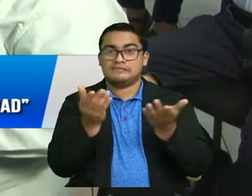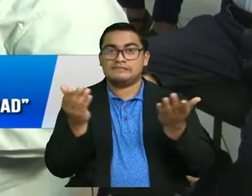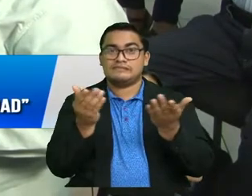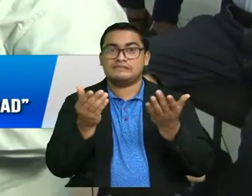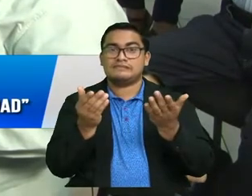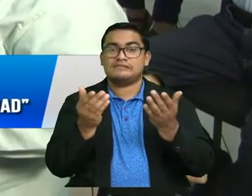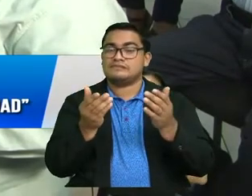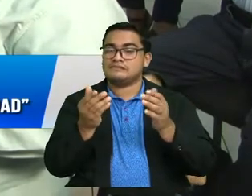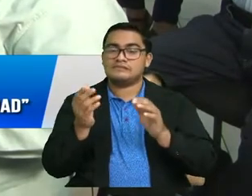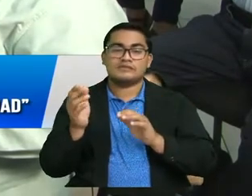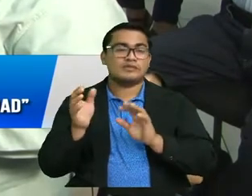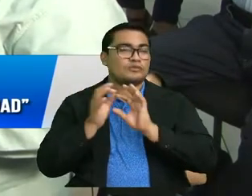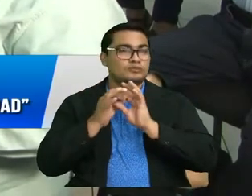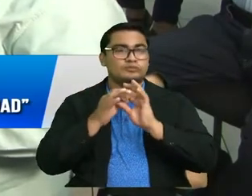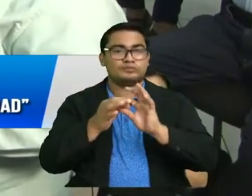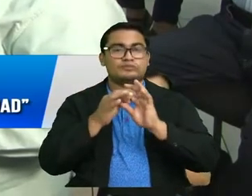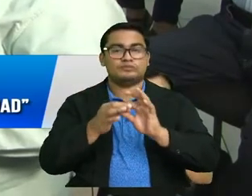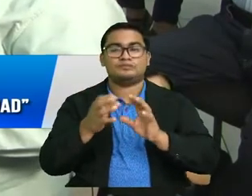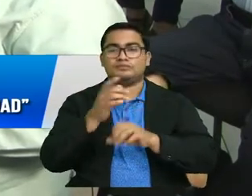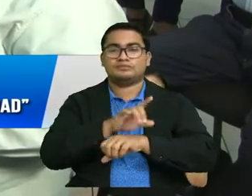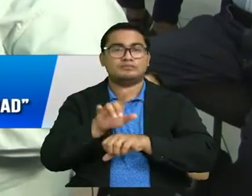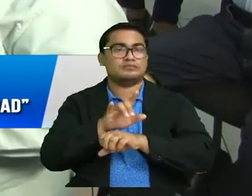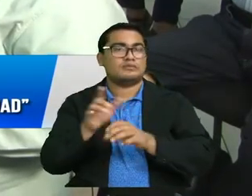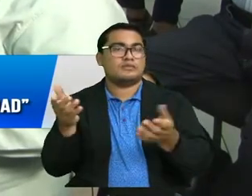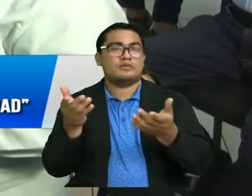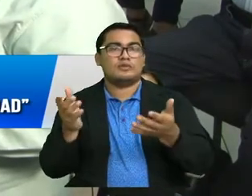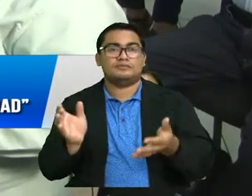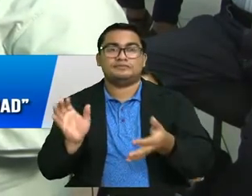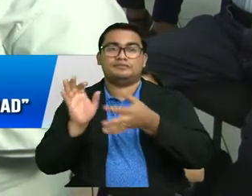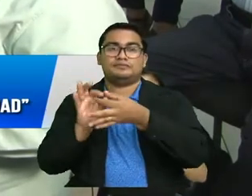seguir nosotros, buscar cómo estar a la par de ellos.